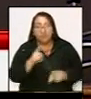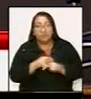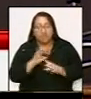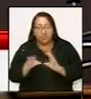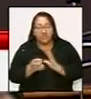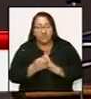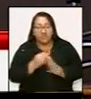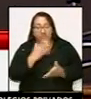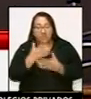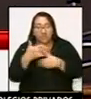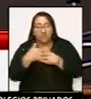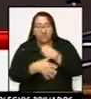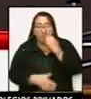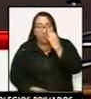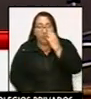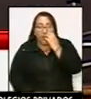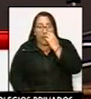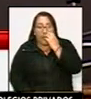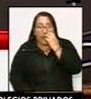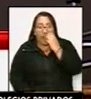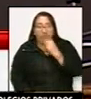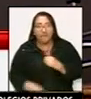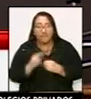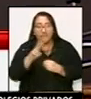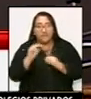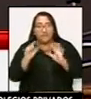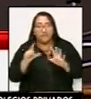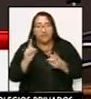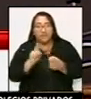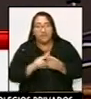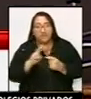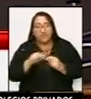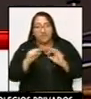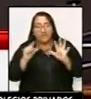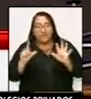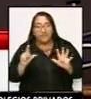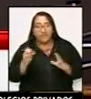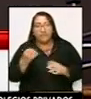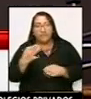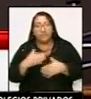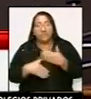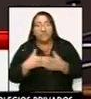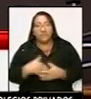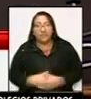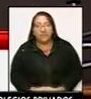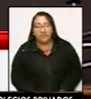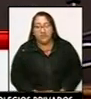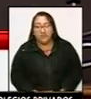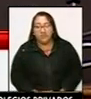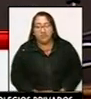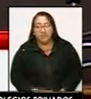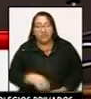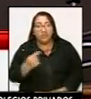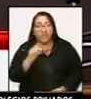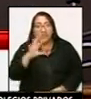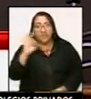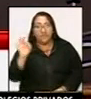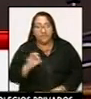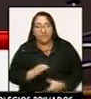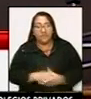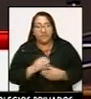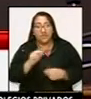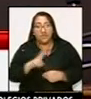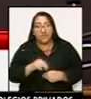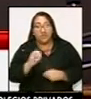en condición de pobreza. Del 2007 al 2017, ¿cuánto se ha avanzado? Solo un 5%, porque